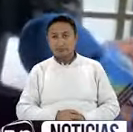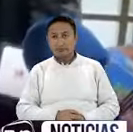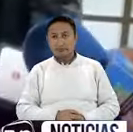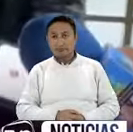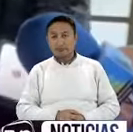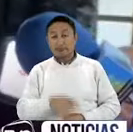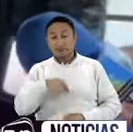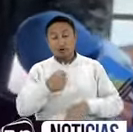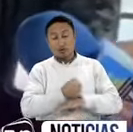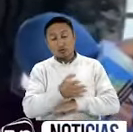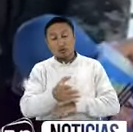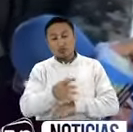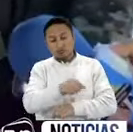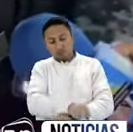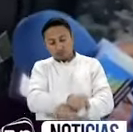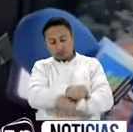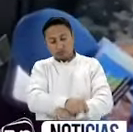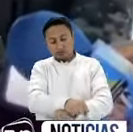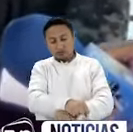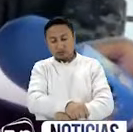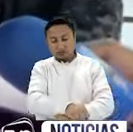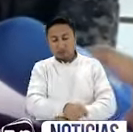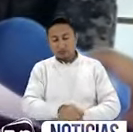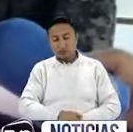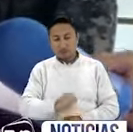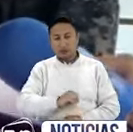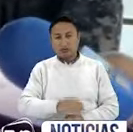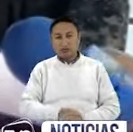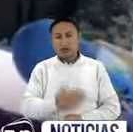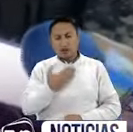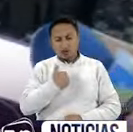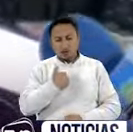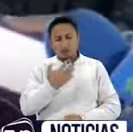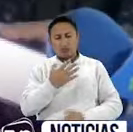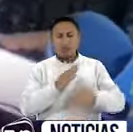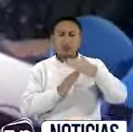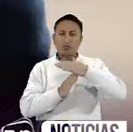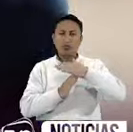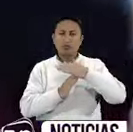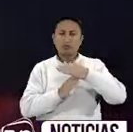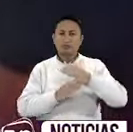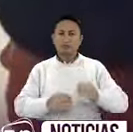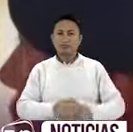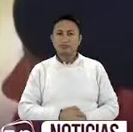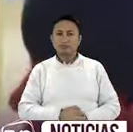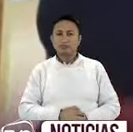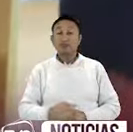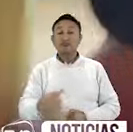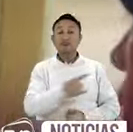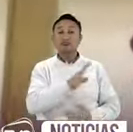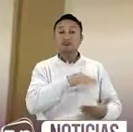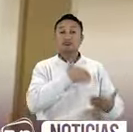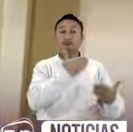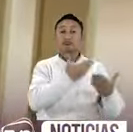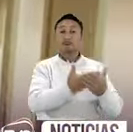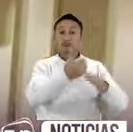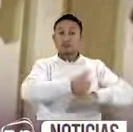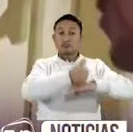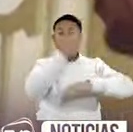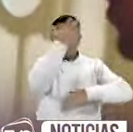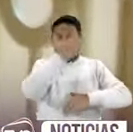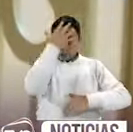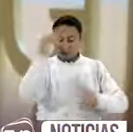recomiendo que se entregue, porque queremos paz verdaderamente para el país. El prófugo llegó hasta la gobernación de